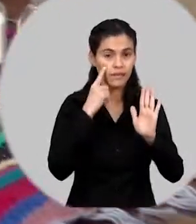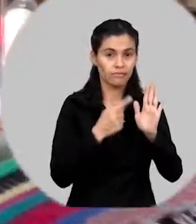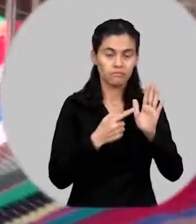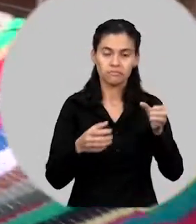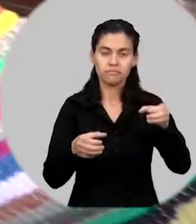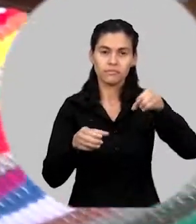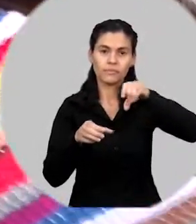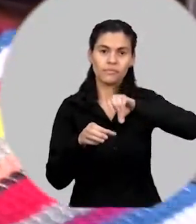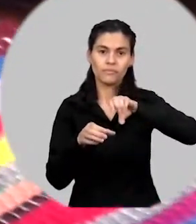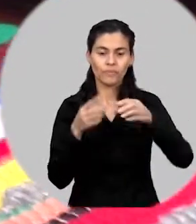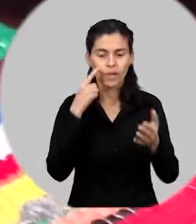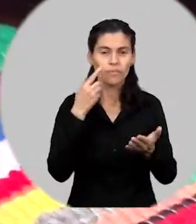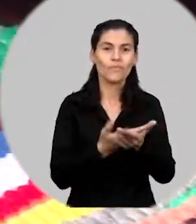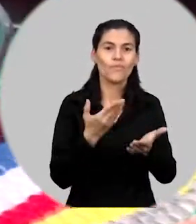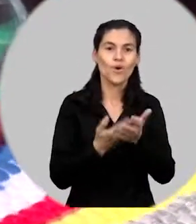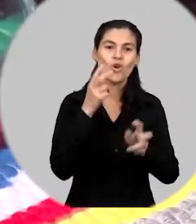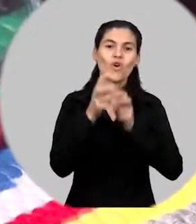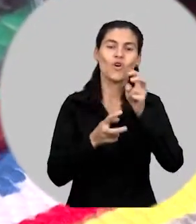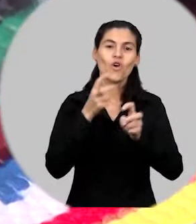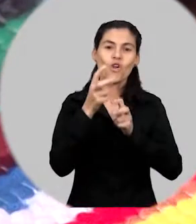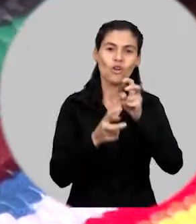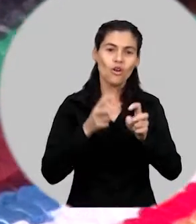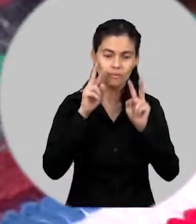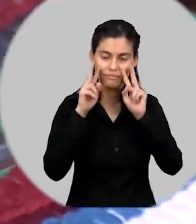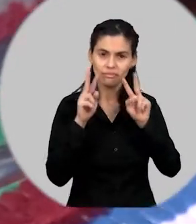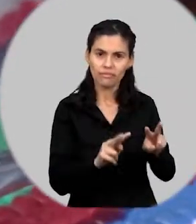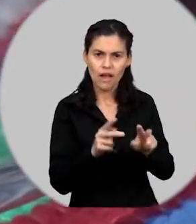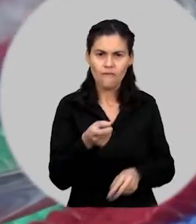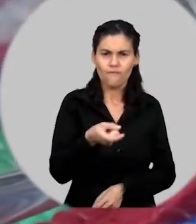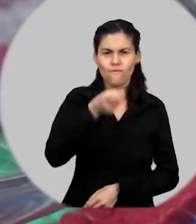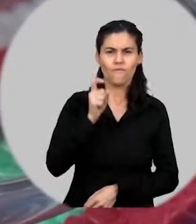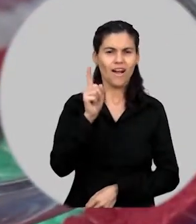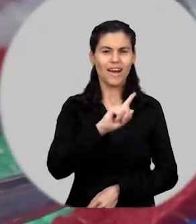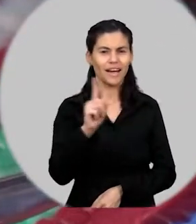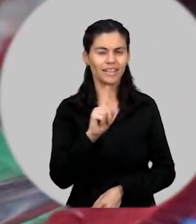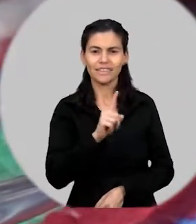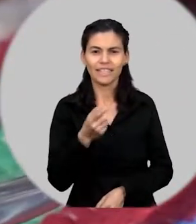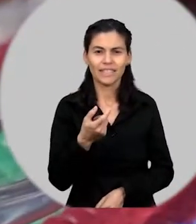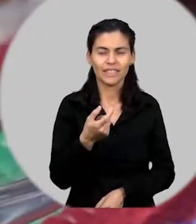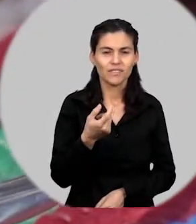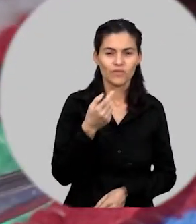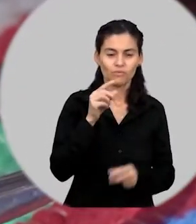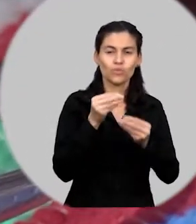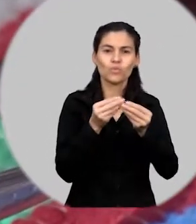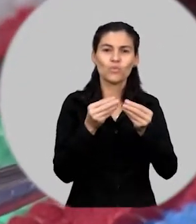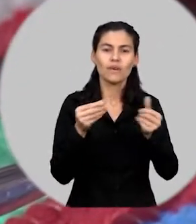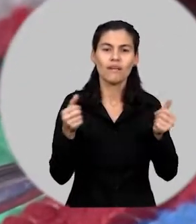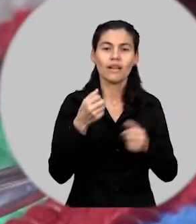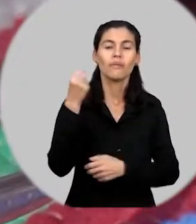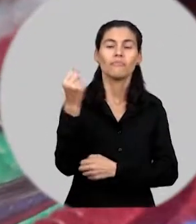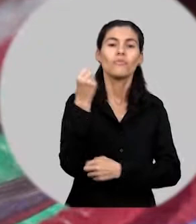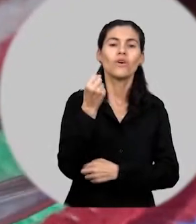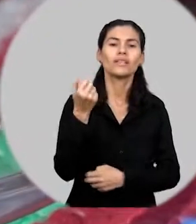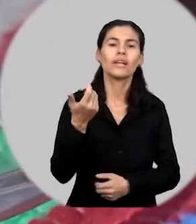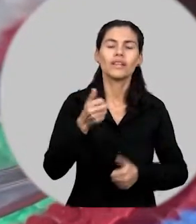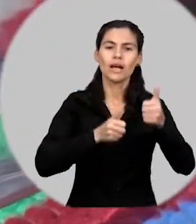De esta manera quedaría este color, que como ven no es muy intenso.